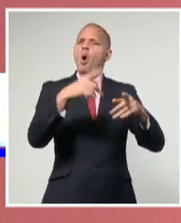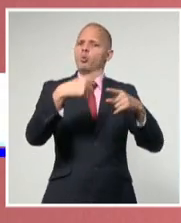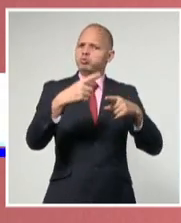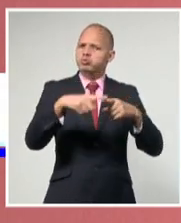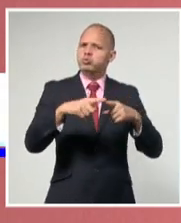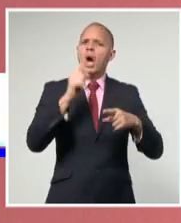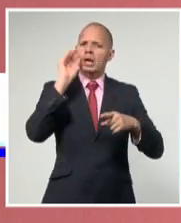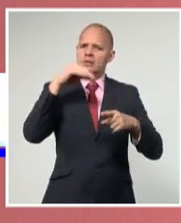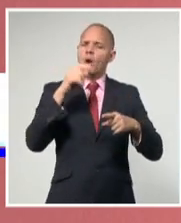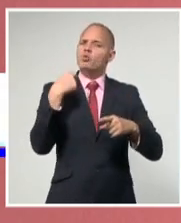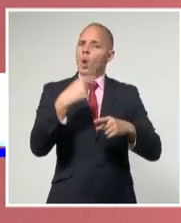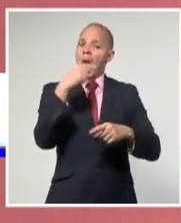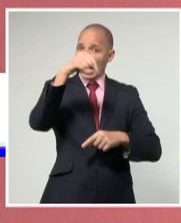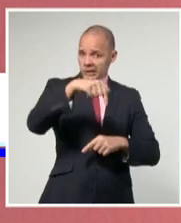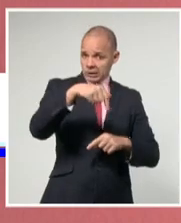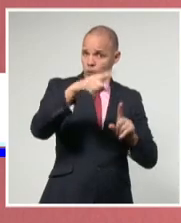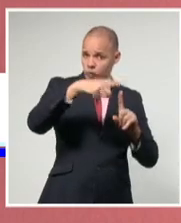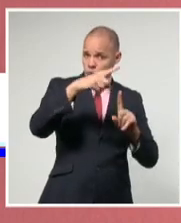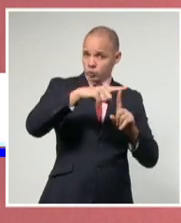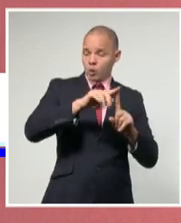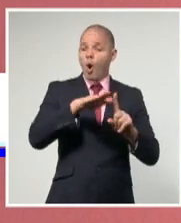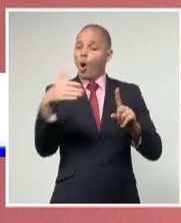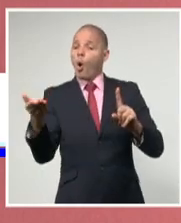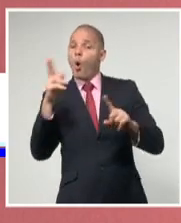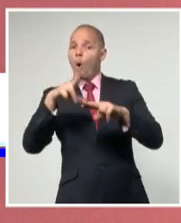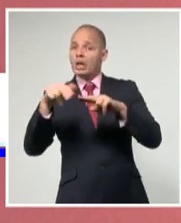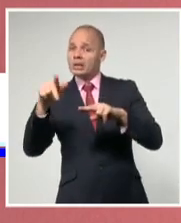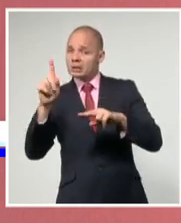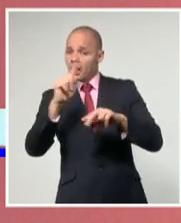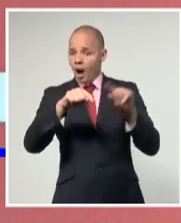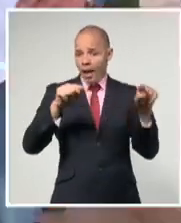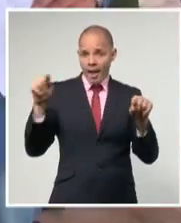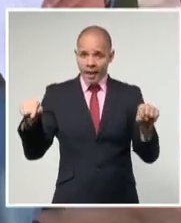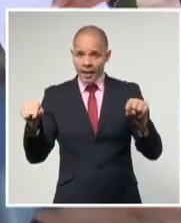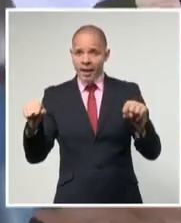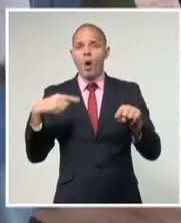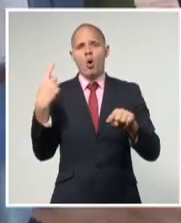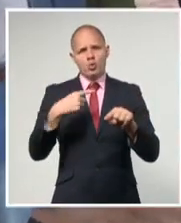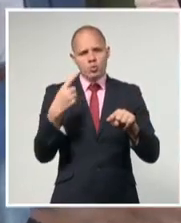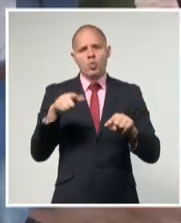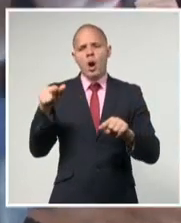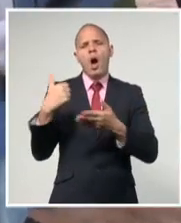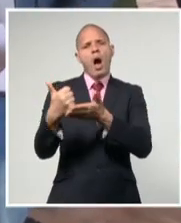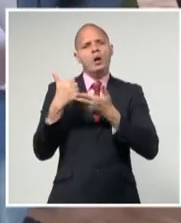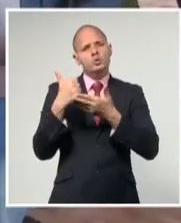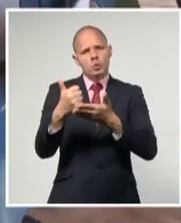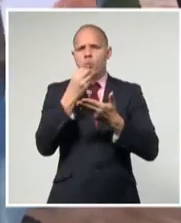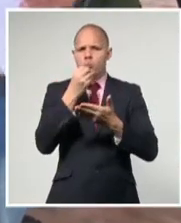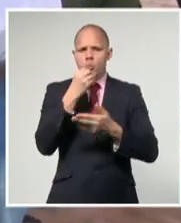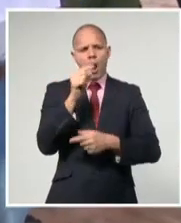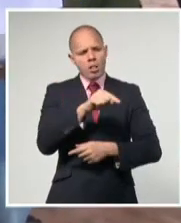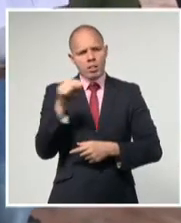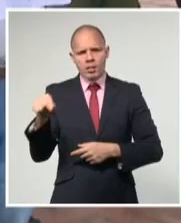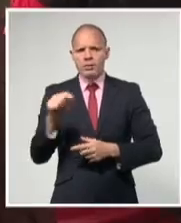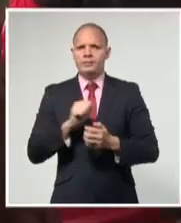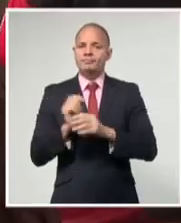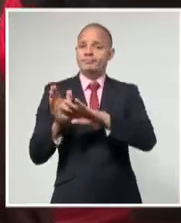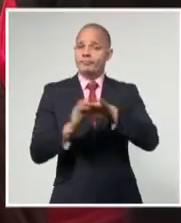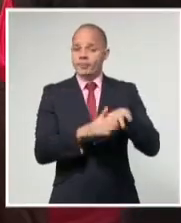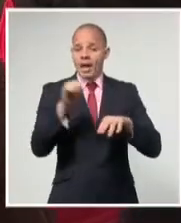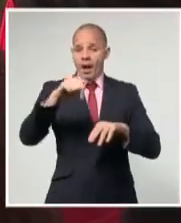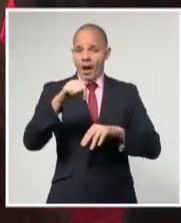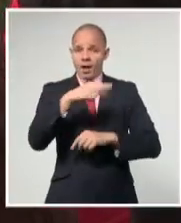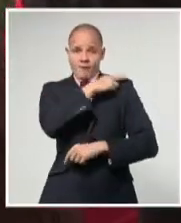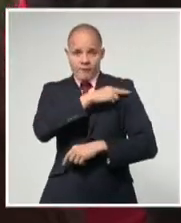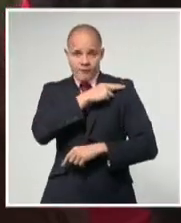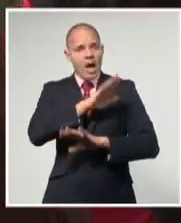provincia de holguín que no vamos a ir a cuello para el tema del cruce desde el social a las máximas autoridades de las tunas insistieron